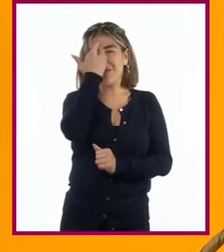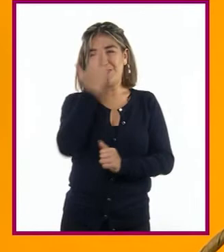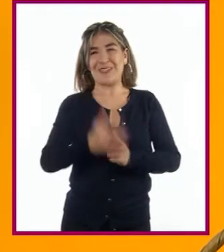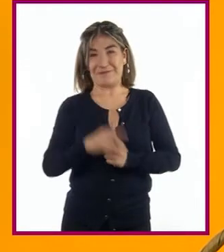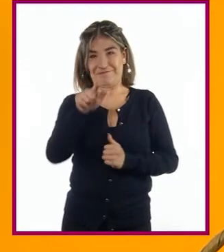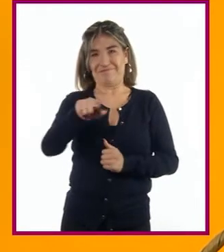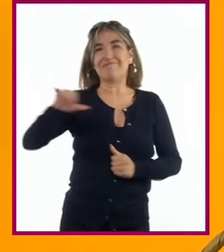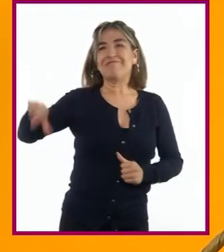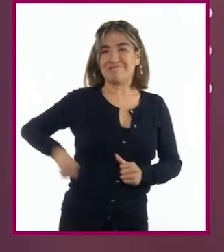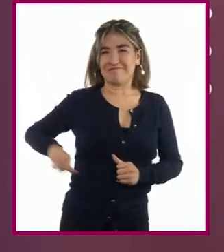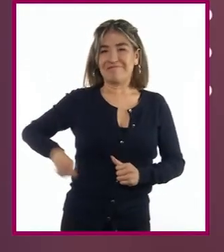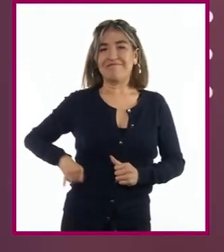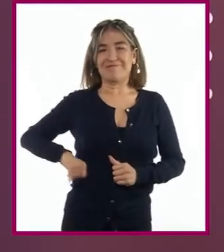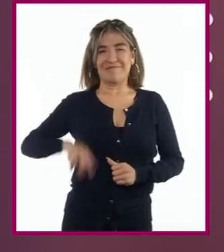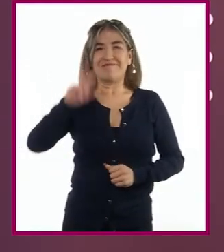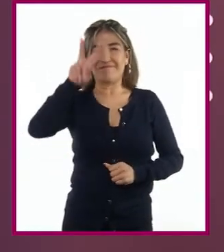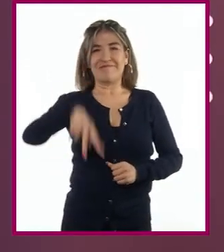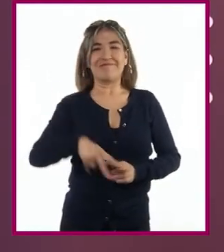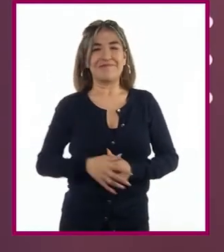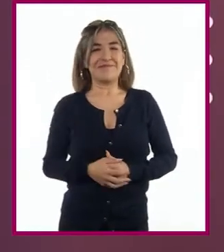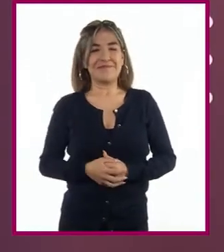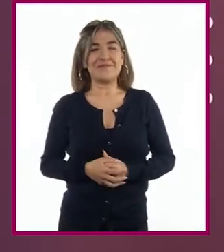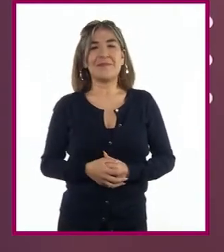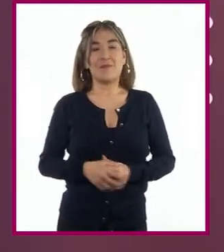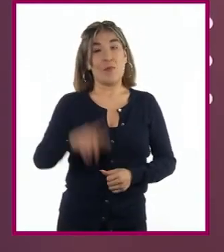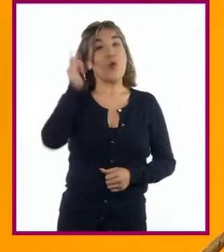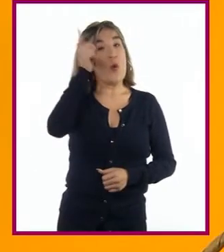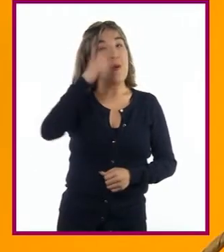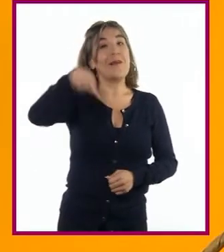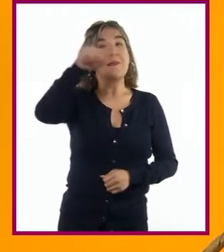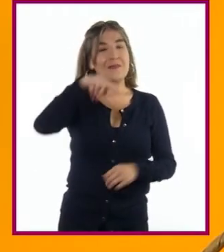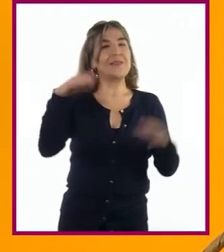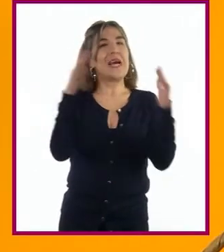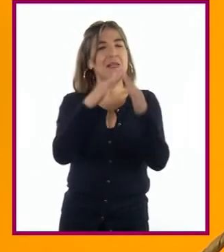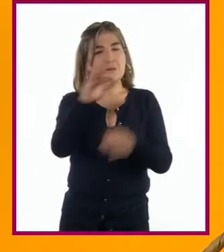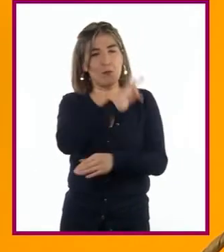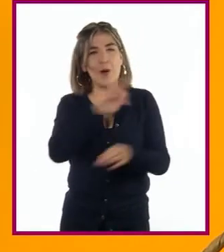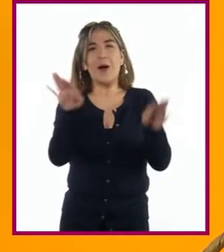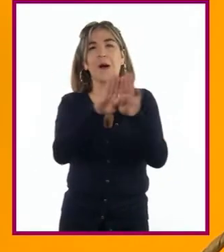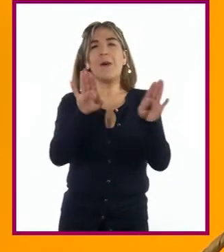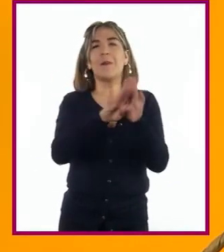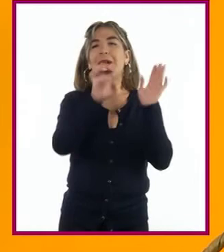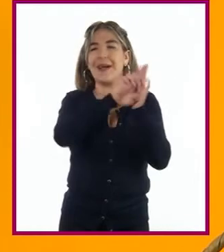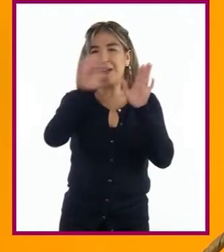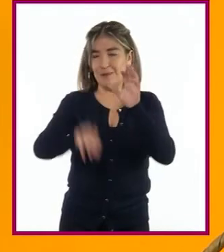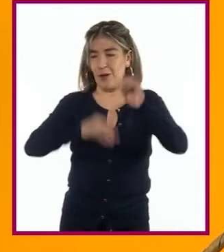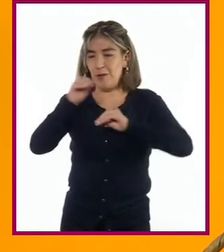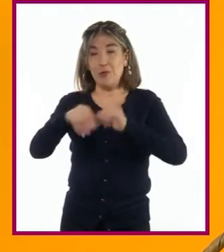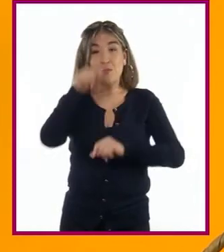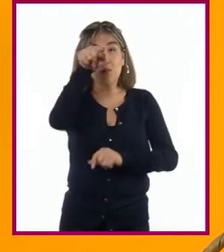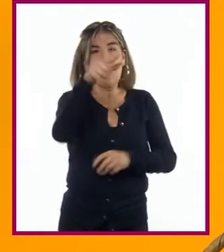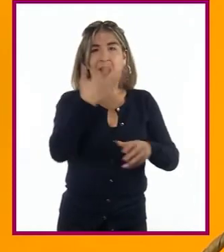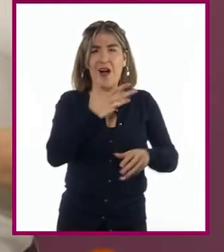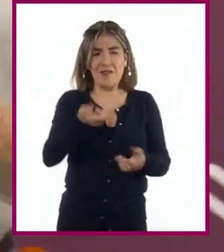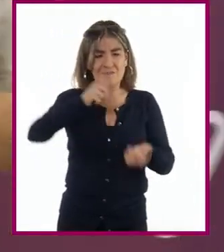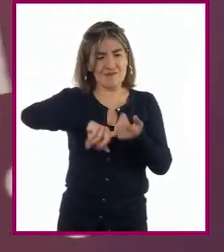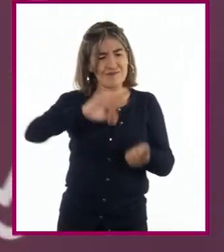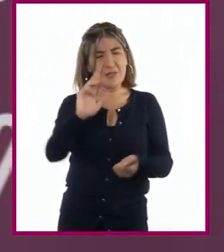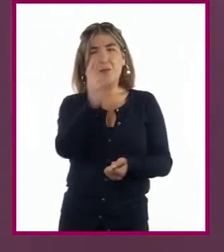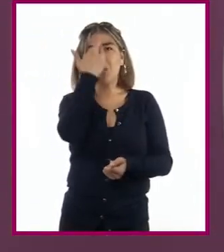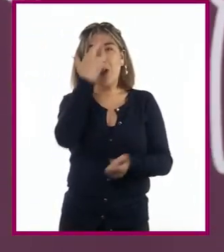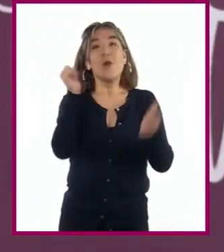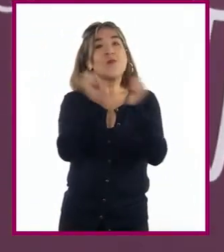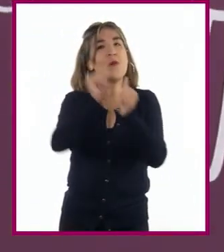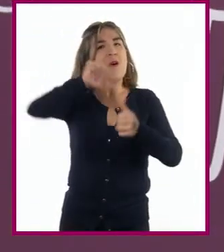Interesante, ¿verdad? Esperemos que en casa también logren representar sus recuerdos por medio del arte. Lo